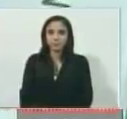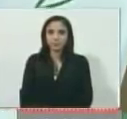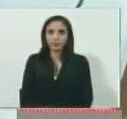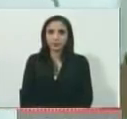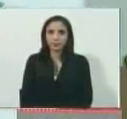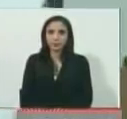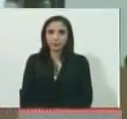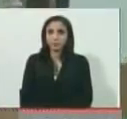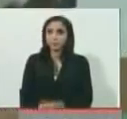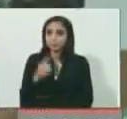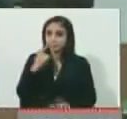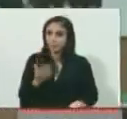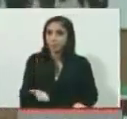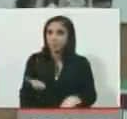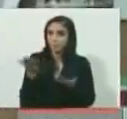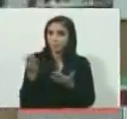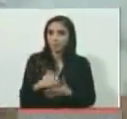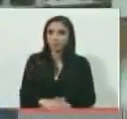Vean.